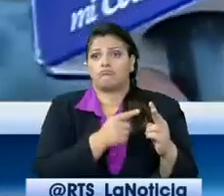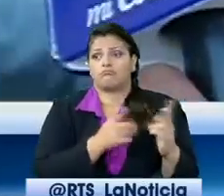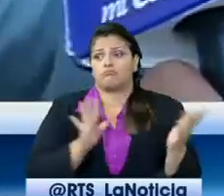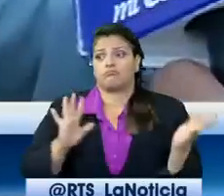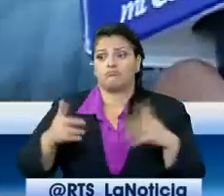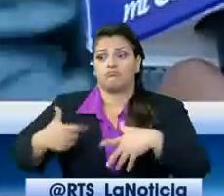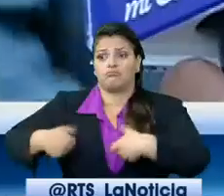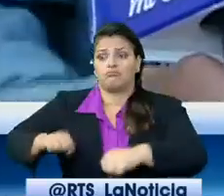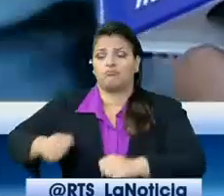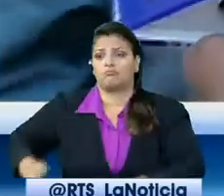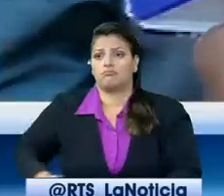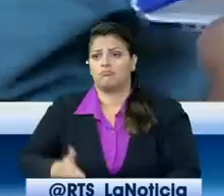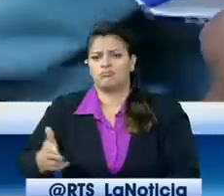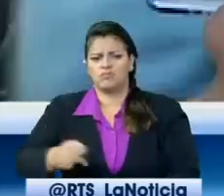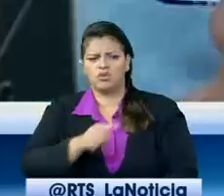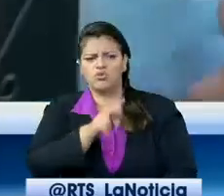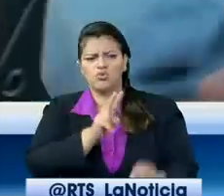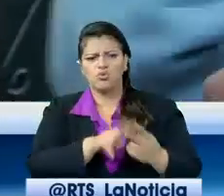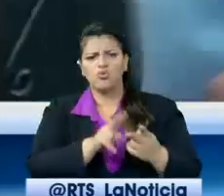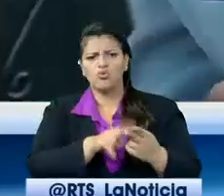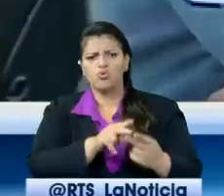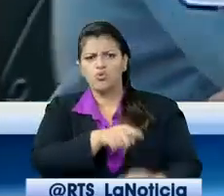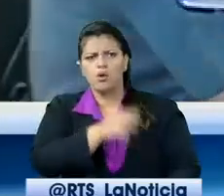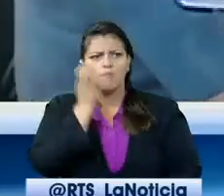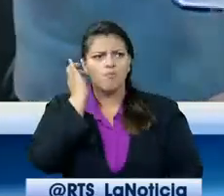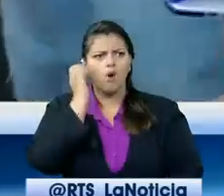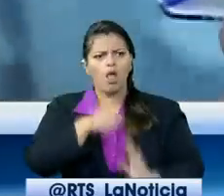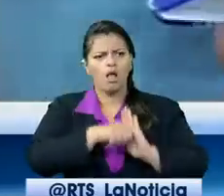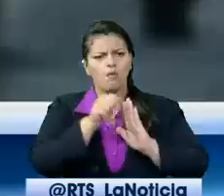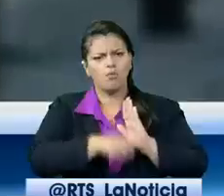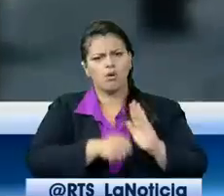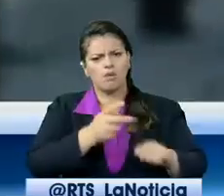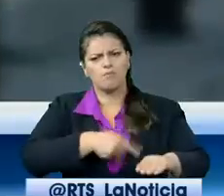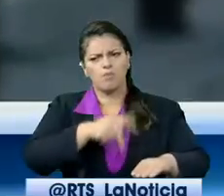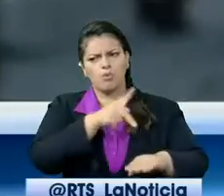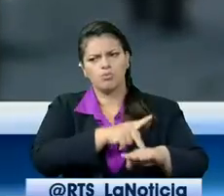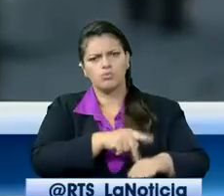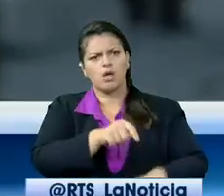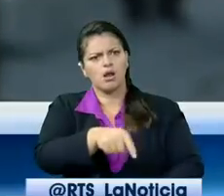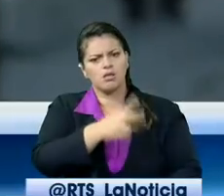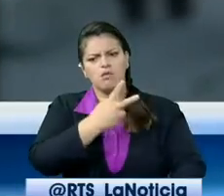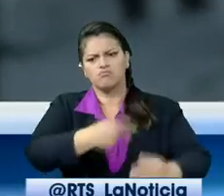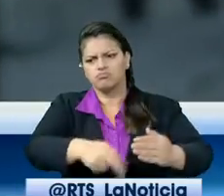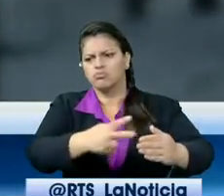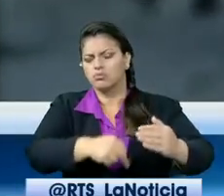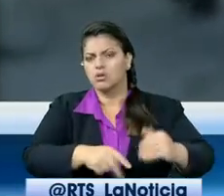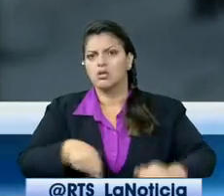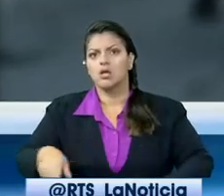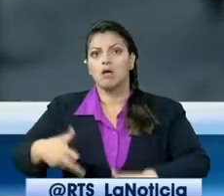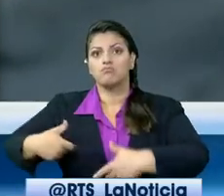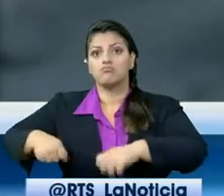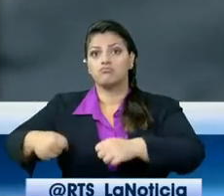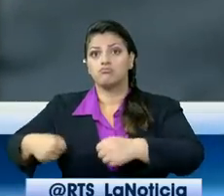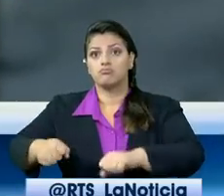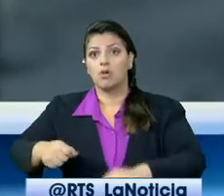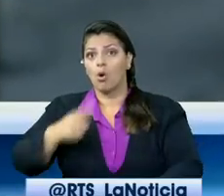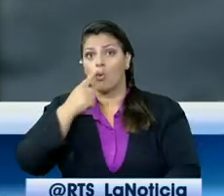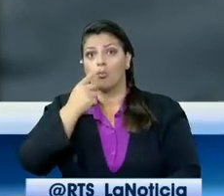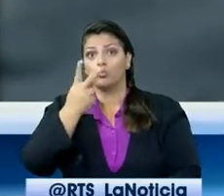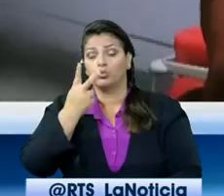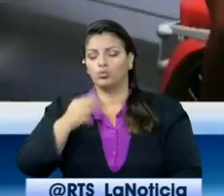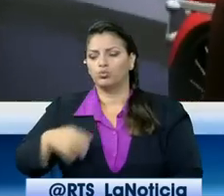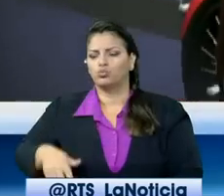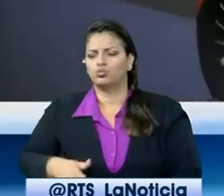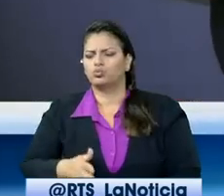es una abogada profesional, madre de sus hijos, sus nietos. En ese sector de la urbe, testigos señalan que